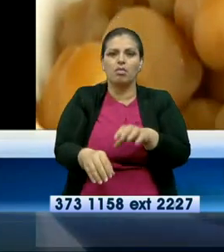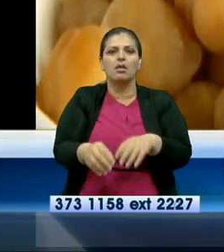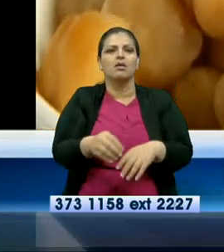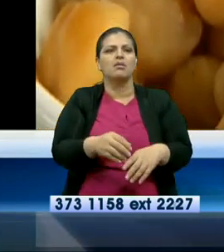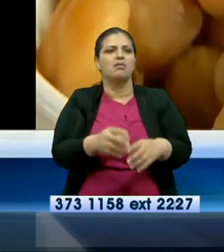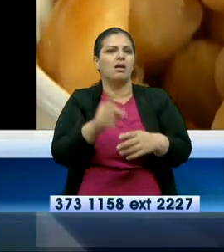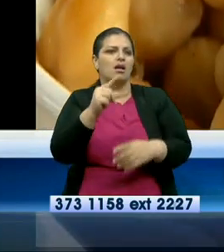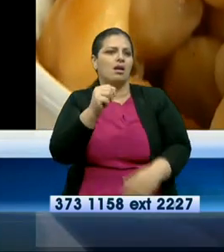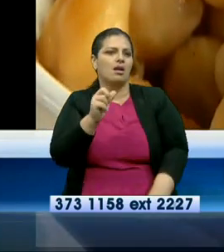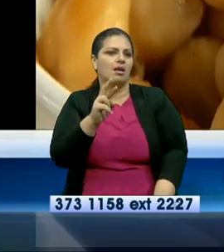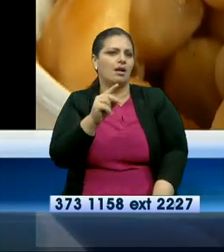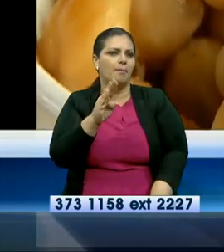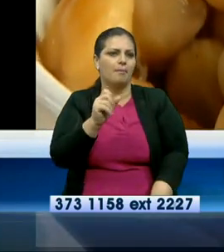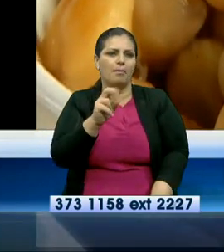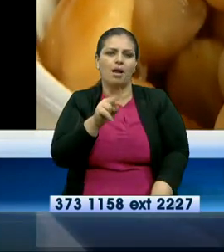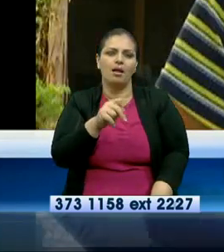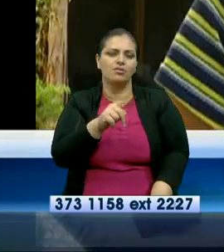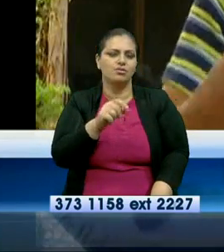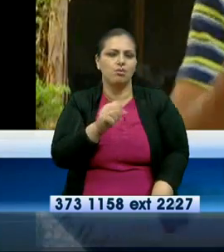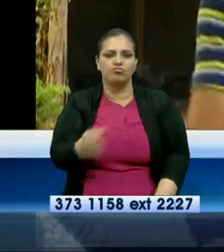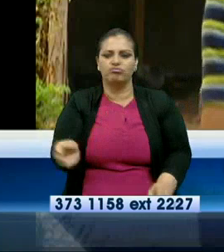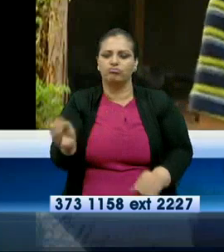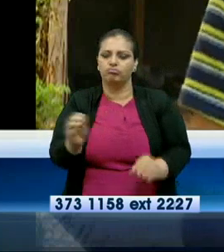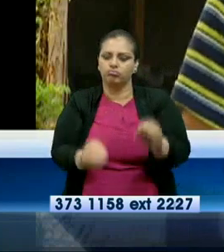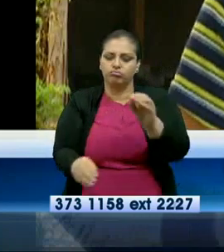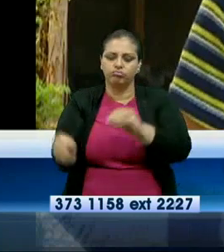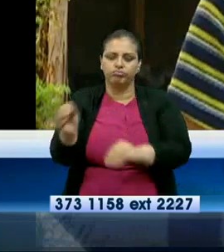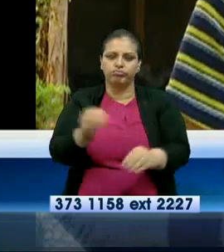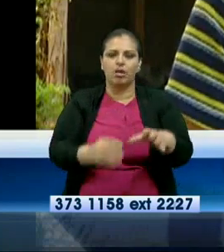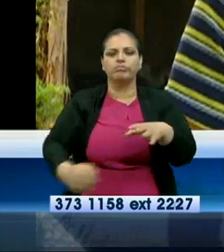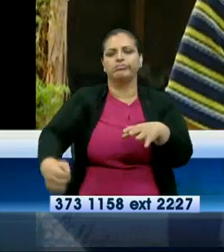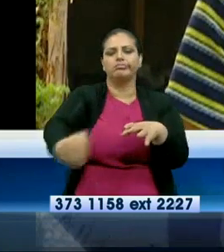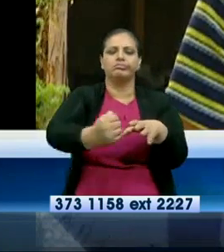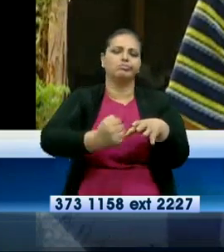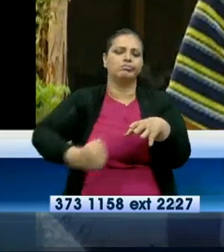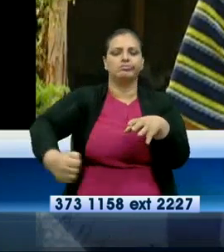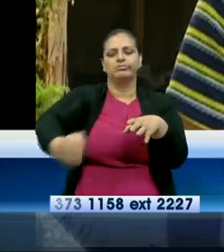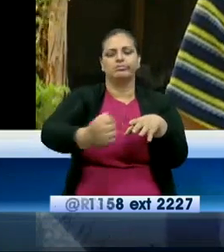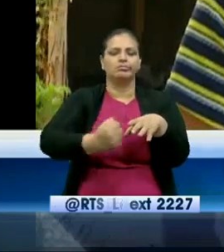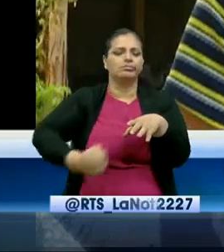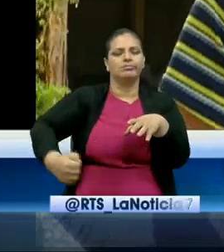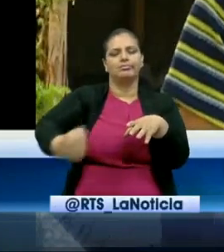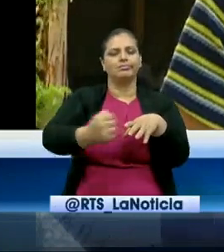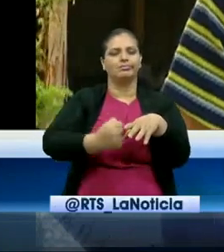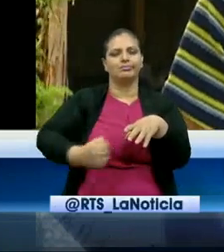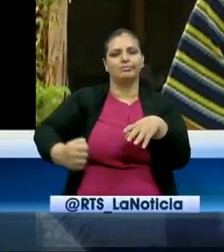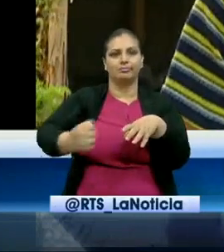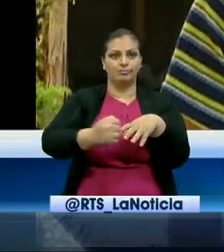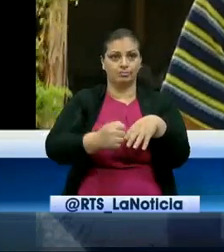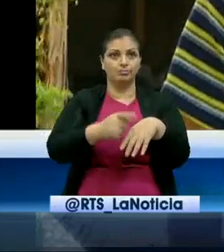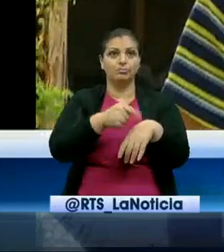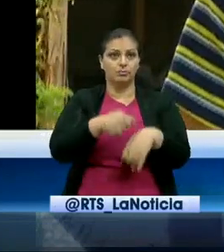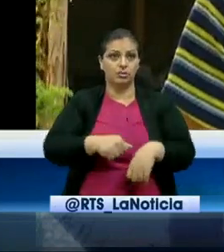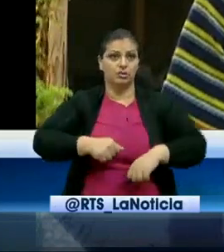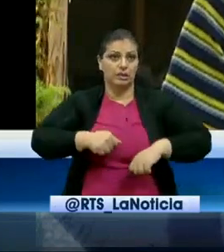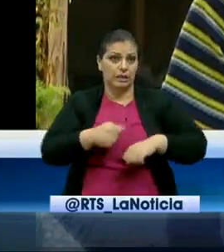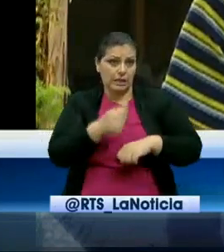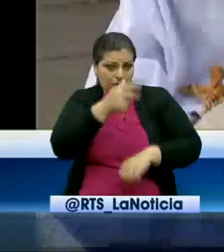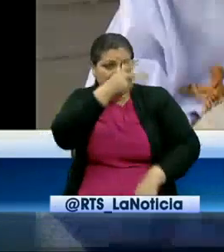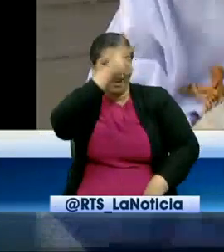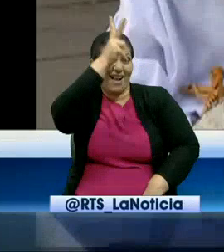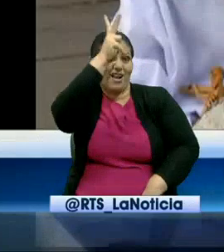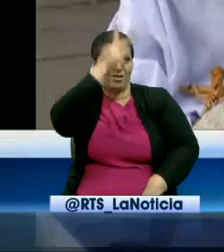de eso, de que ya esté todo listo, se le añade el gallo. El gallo de campo, el gallo